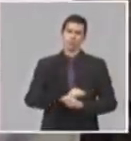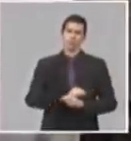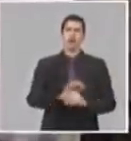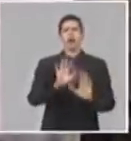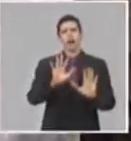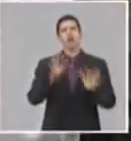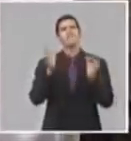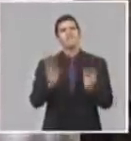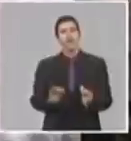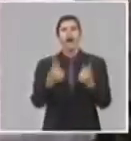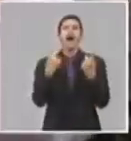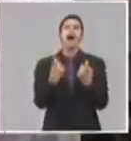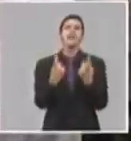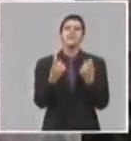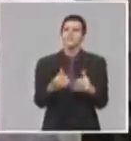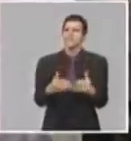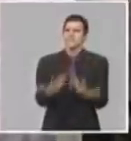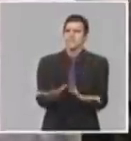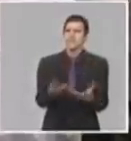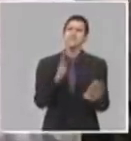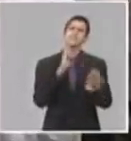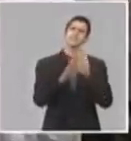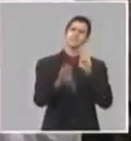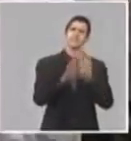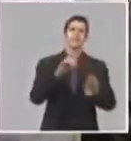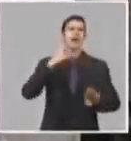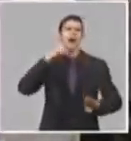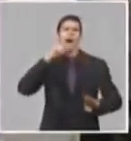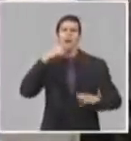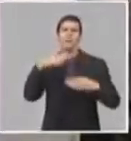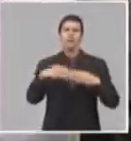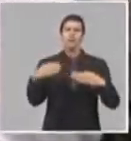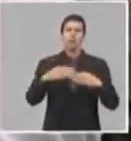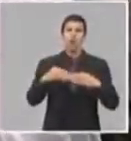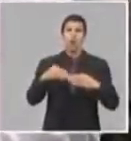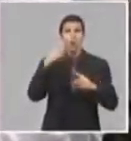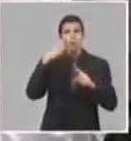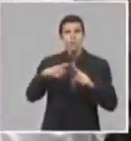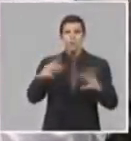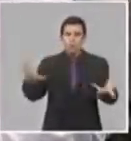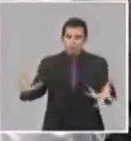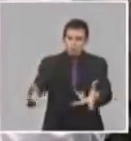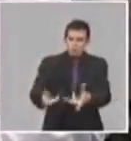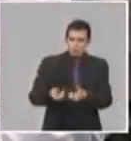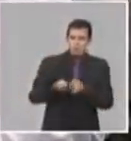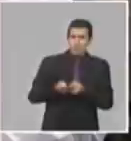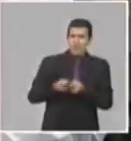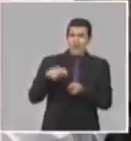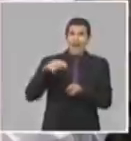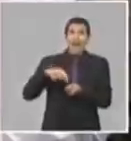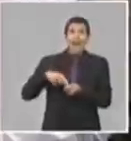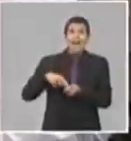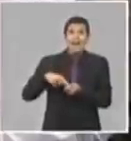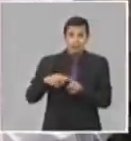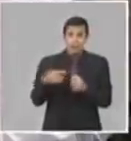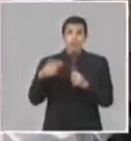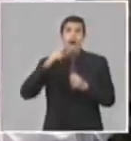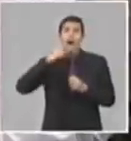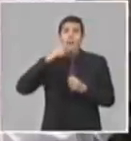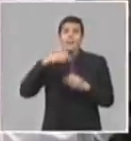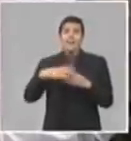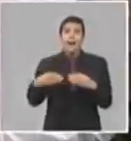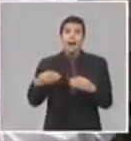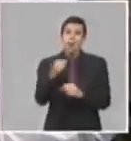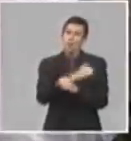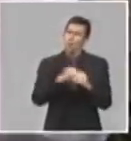nos permite ampliar las posibilidades del encadenamiento productivo de la industria nacional con las tiendas, que es algo que defendimos desde la primera